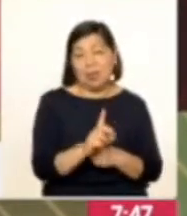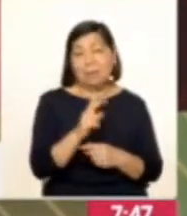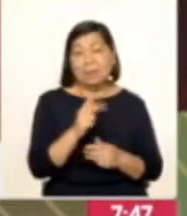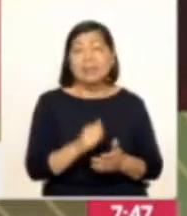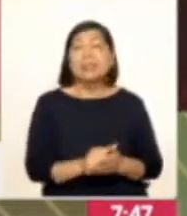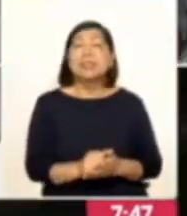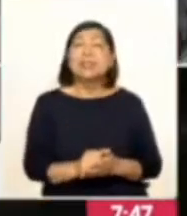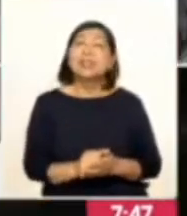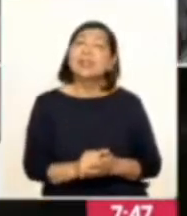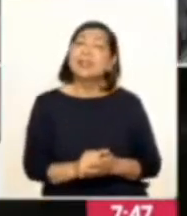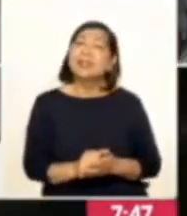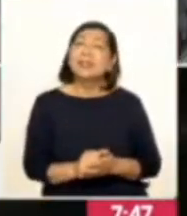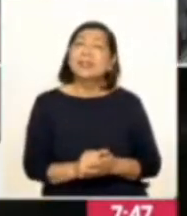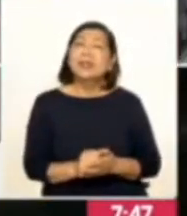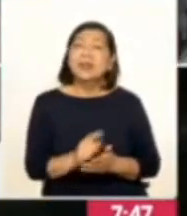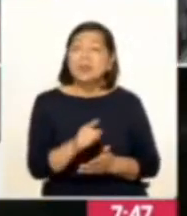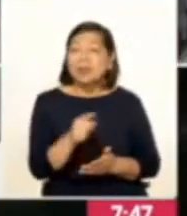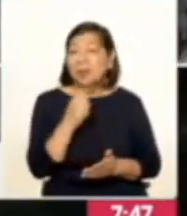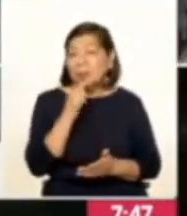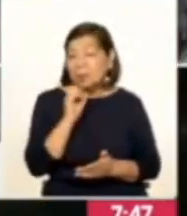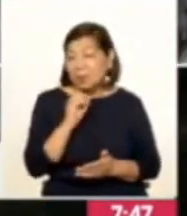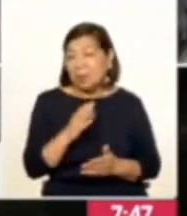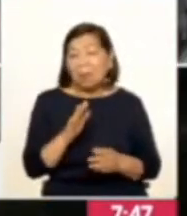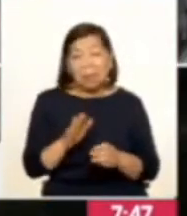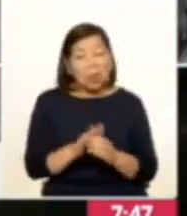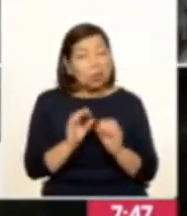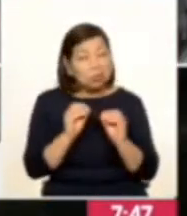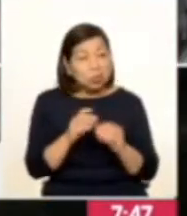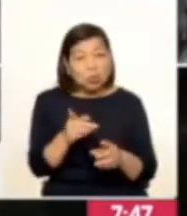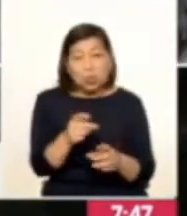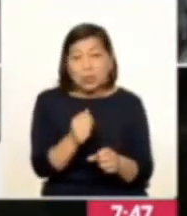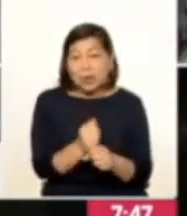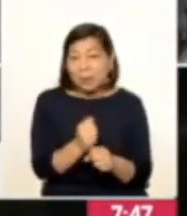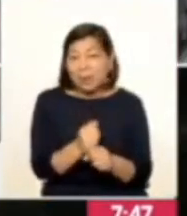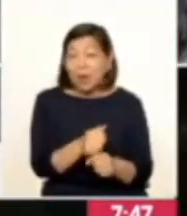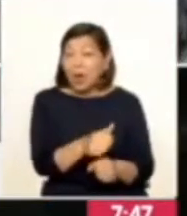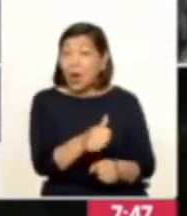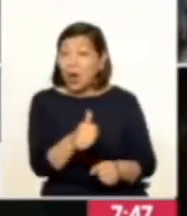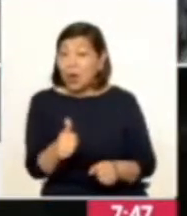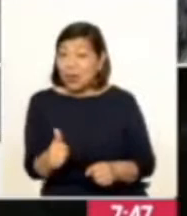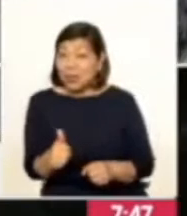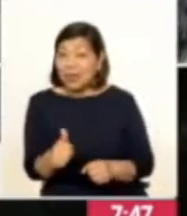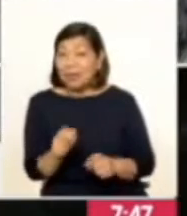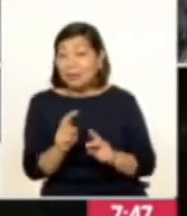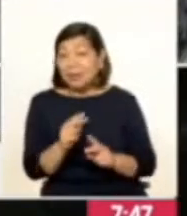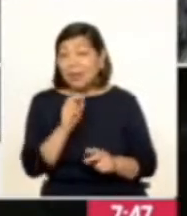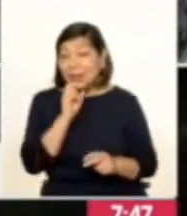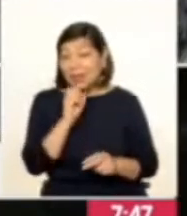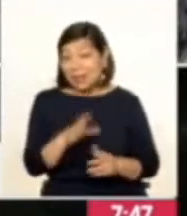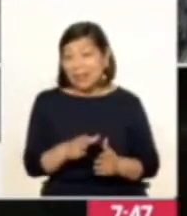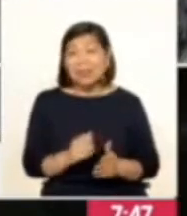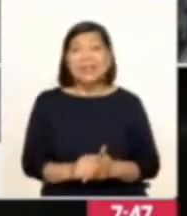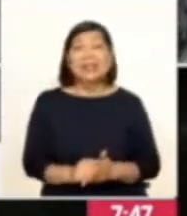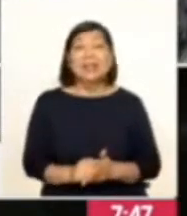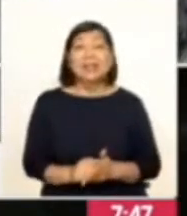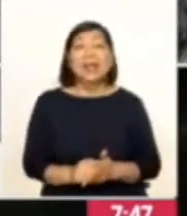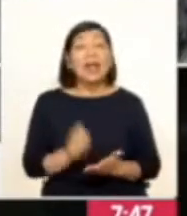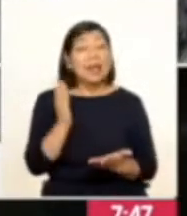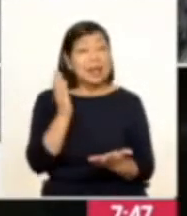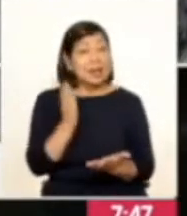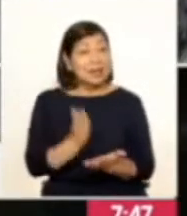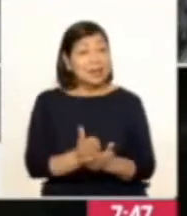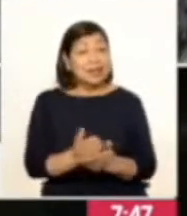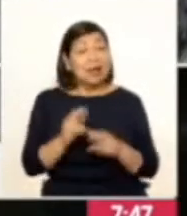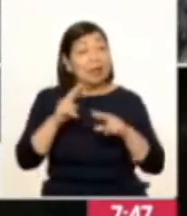y claro ustedes se pueden dar abasto pueden cumplir con su labor pero viene la otra parte que usted bien lo ella la parte de la sanción